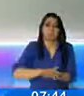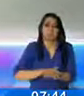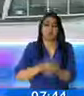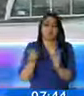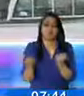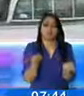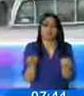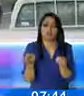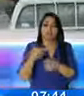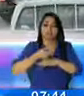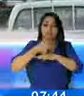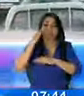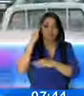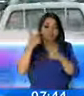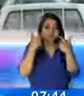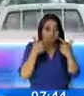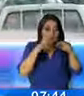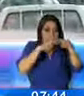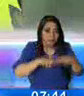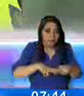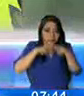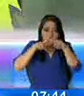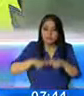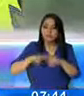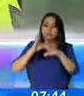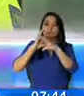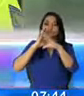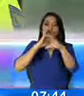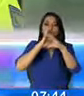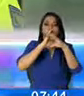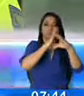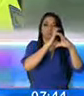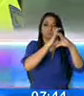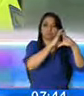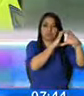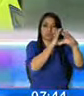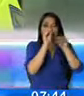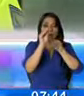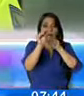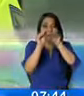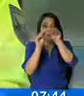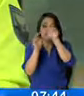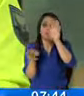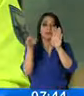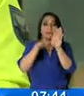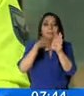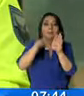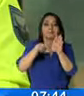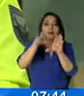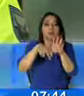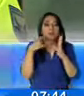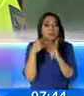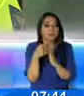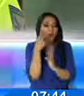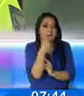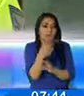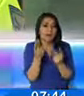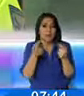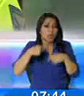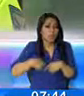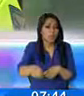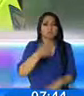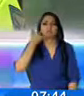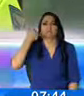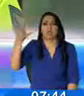policiales revisarán las unidades de transporte va a alertar a los pasajeros de las mismas para que denuncien actos de excesos sea